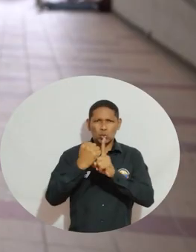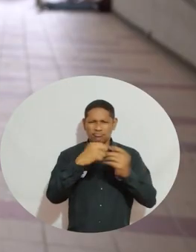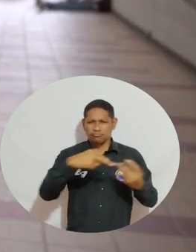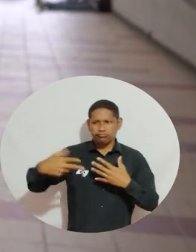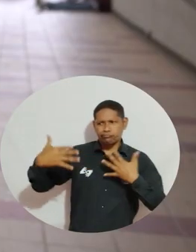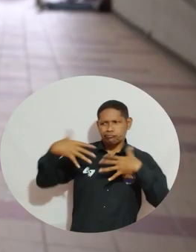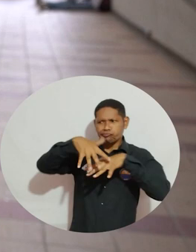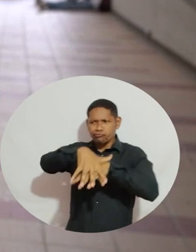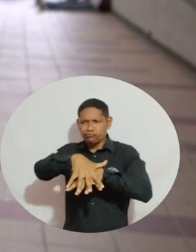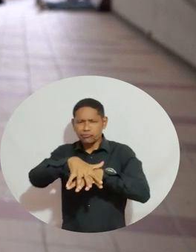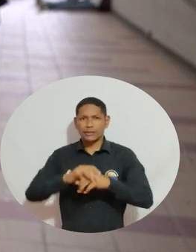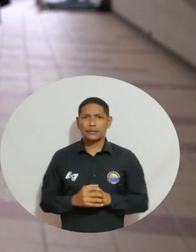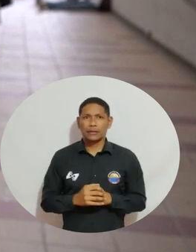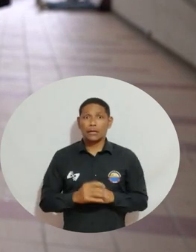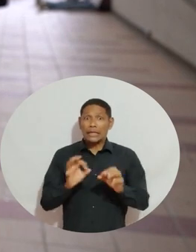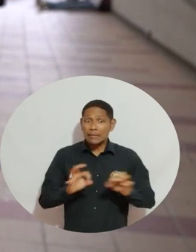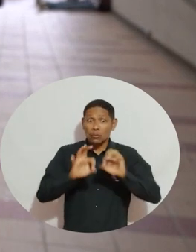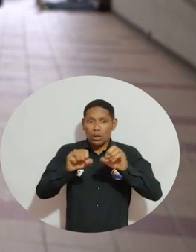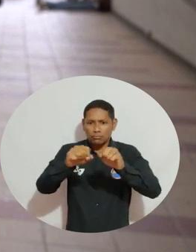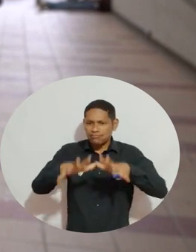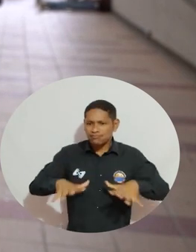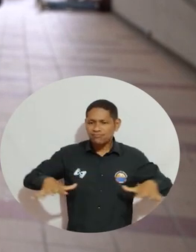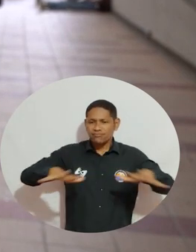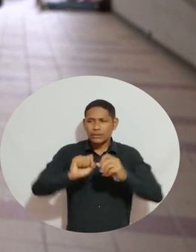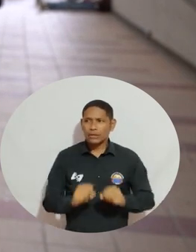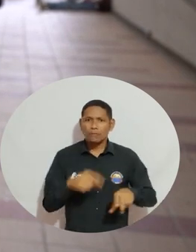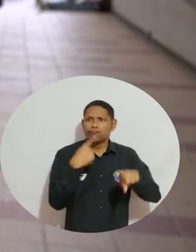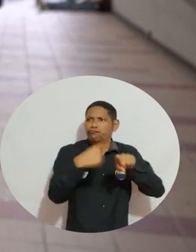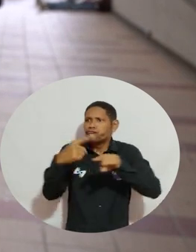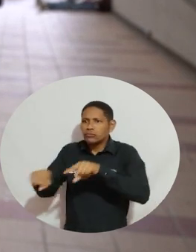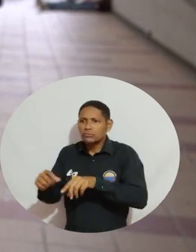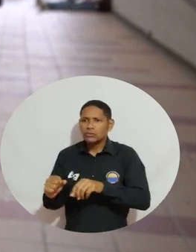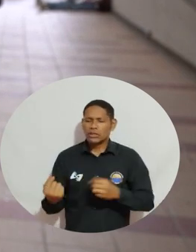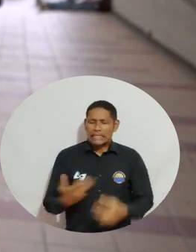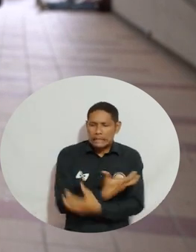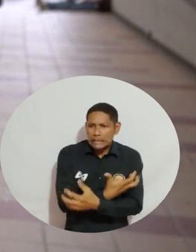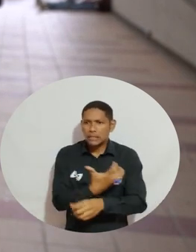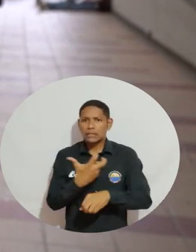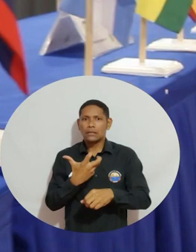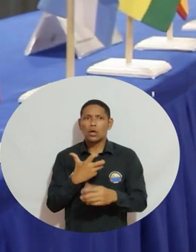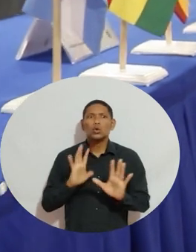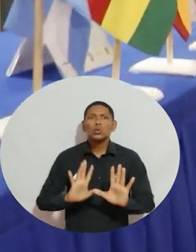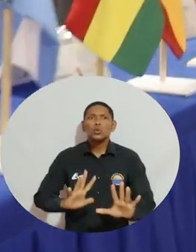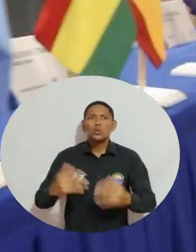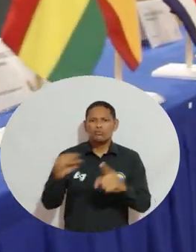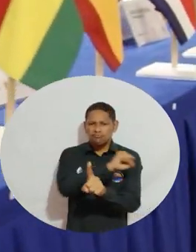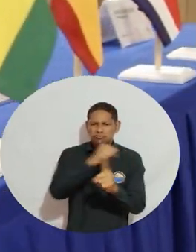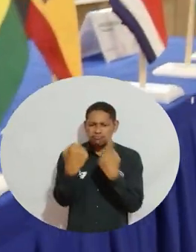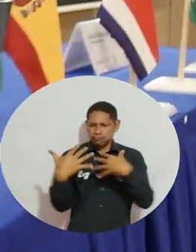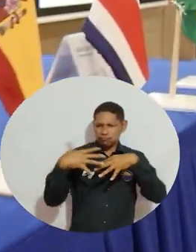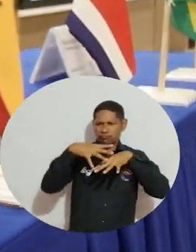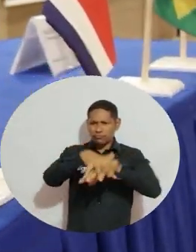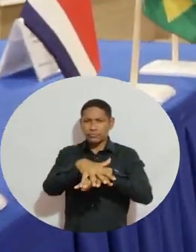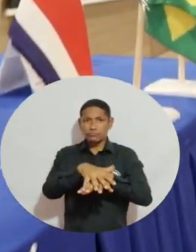espacios son para ellos, para seguir creando tejido social y científico, para compartir. Y a todos los países